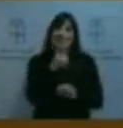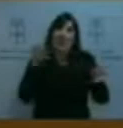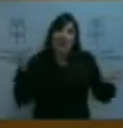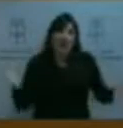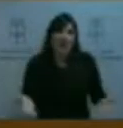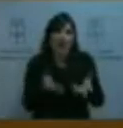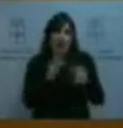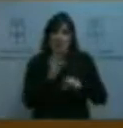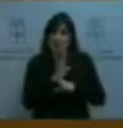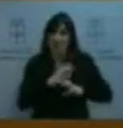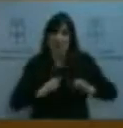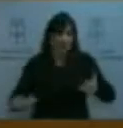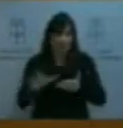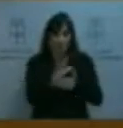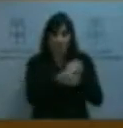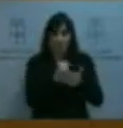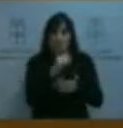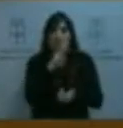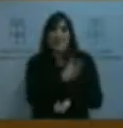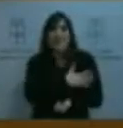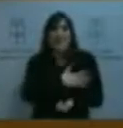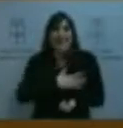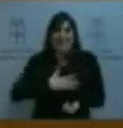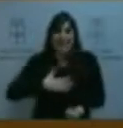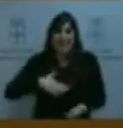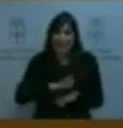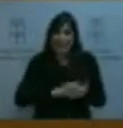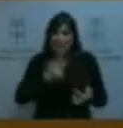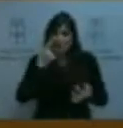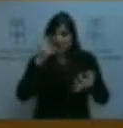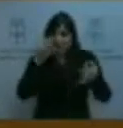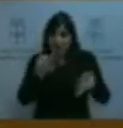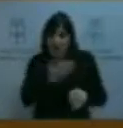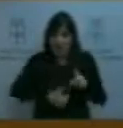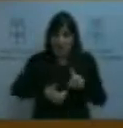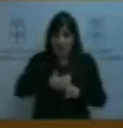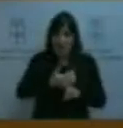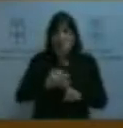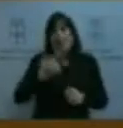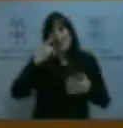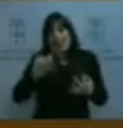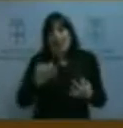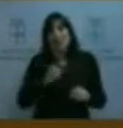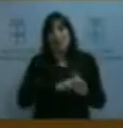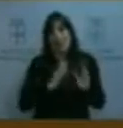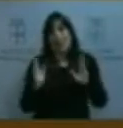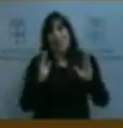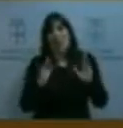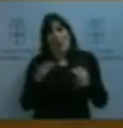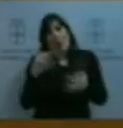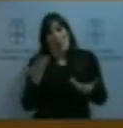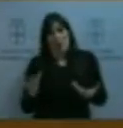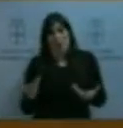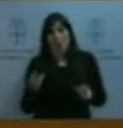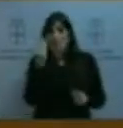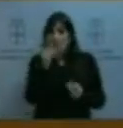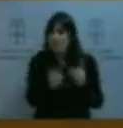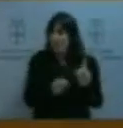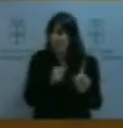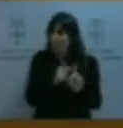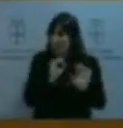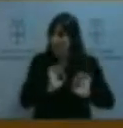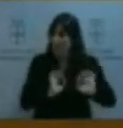hacerlo realidad. Y hacerlo realidad en un tiempo razonable. Y creo que ese es el objetivo que hoy vamos a alcanzar. Ya se